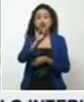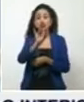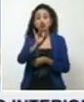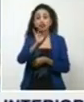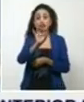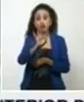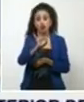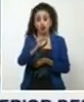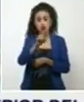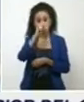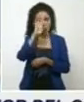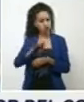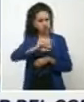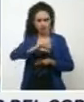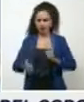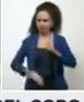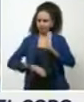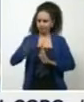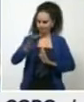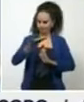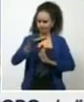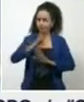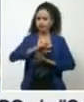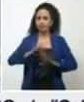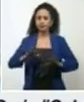sido dados de alta.